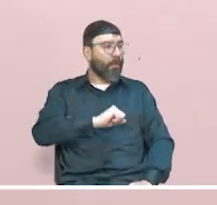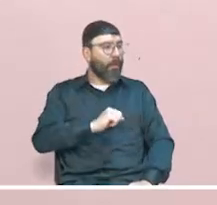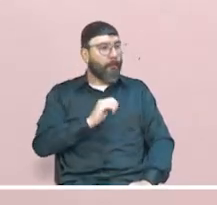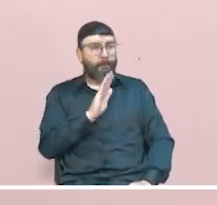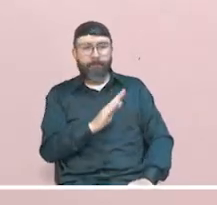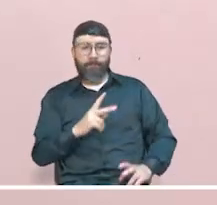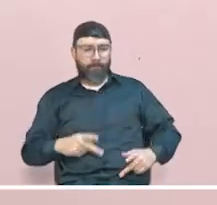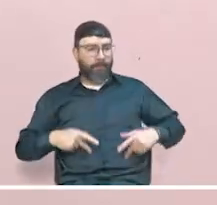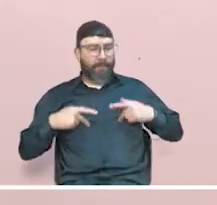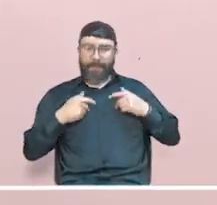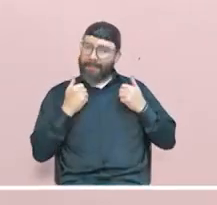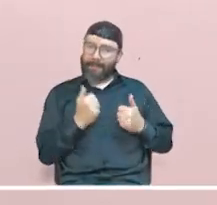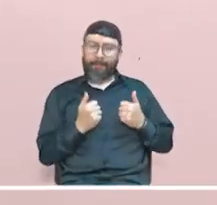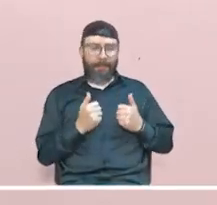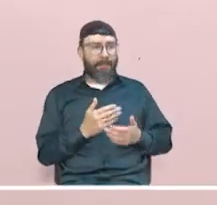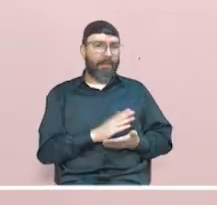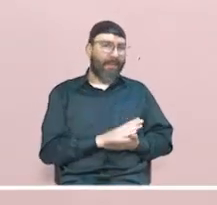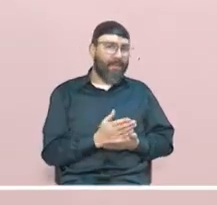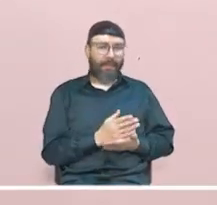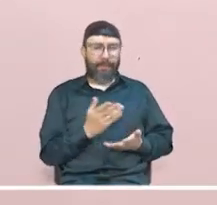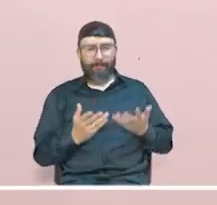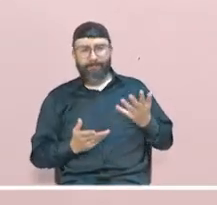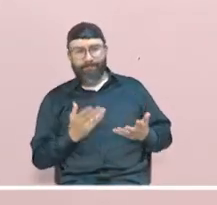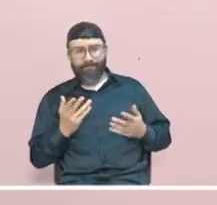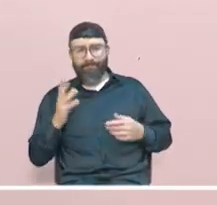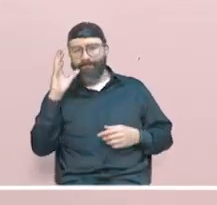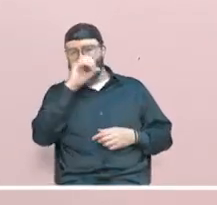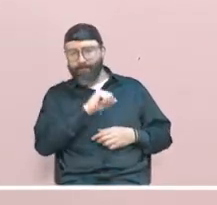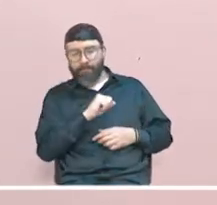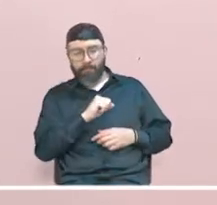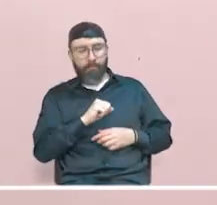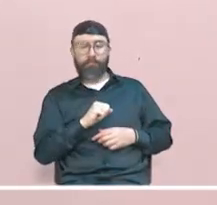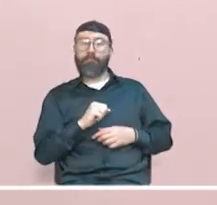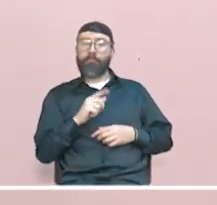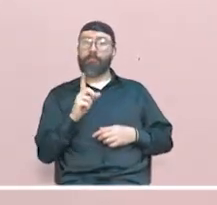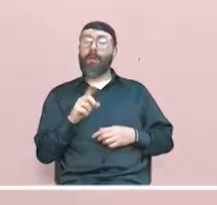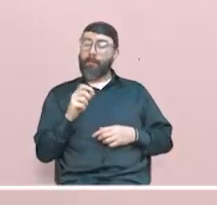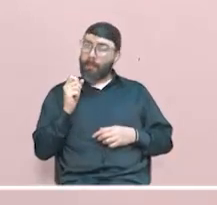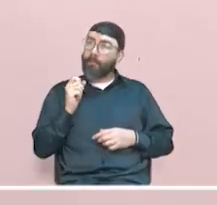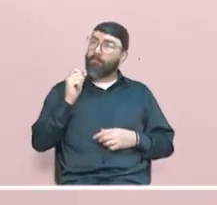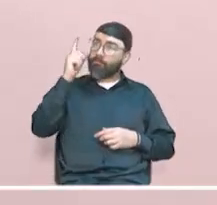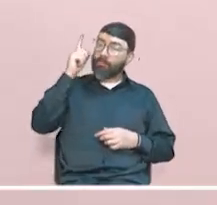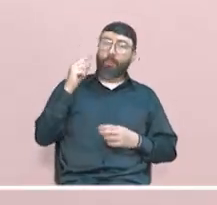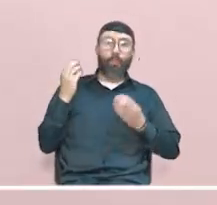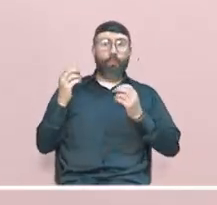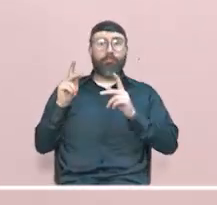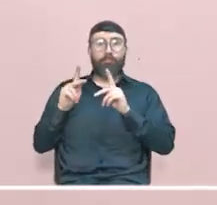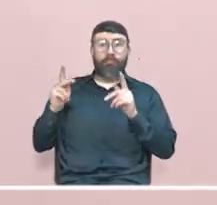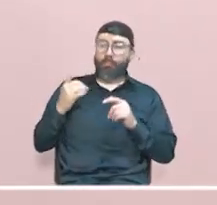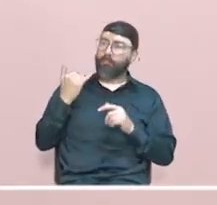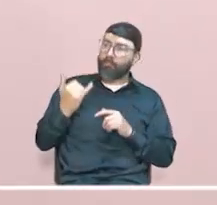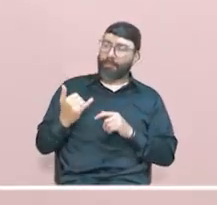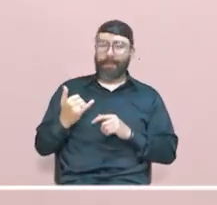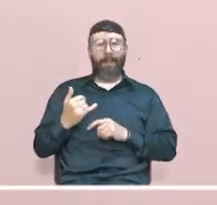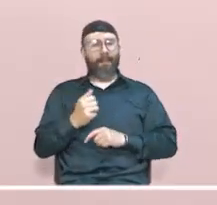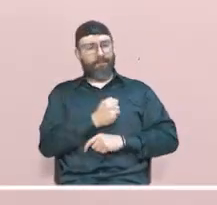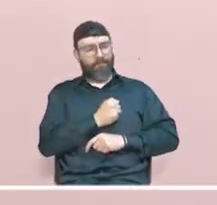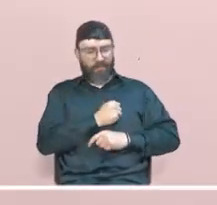vida no era el más adecuado, pues nos encontramos también con la sorpresa de muchas personas que lograron